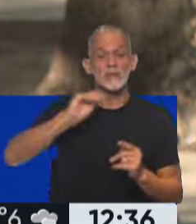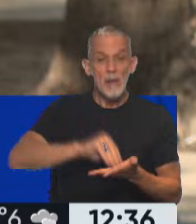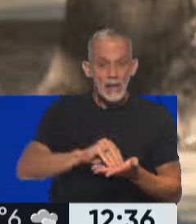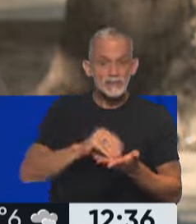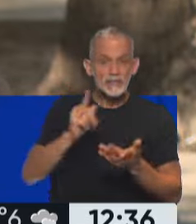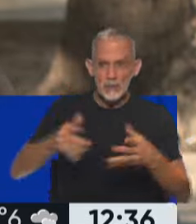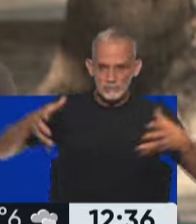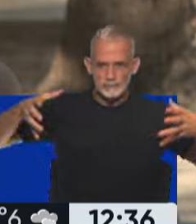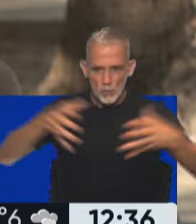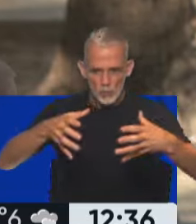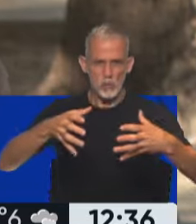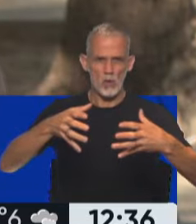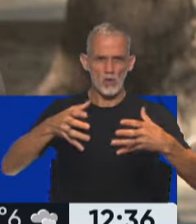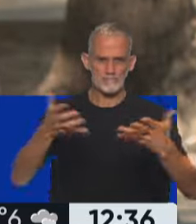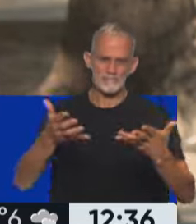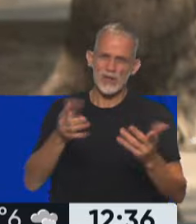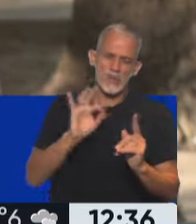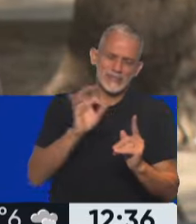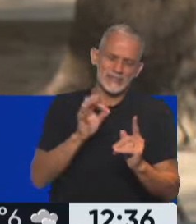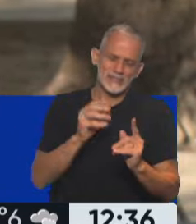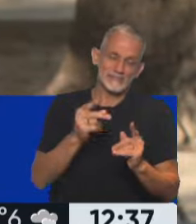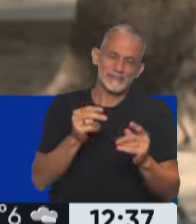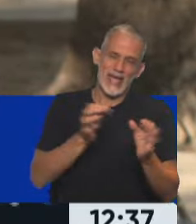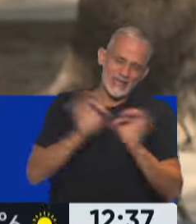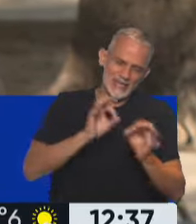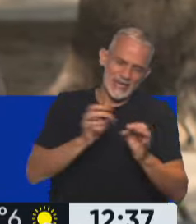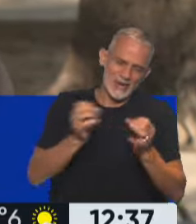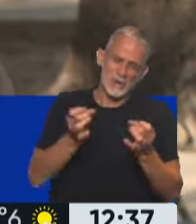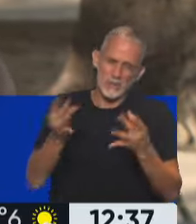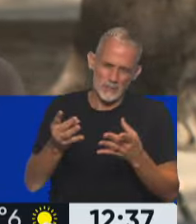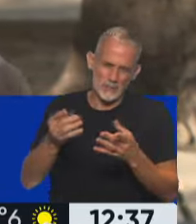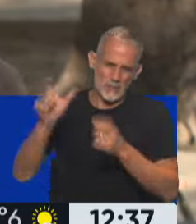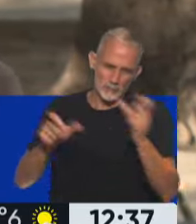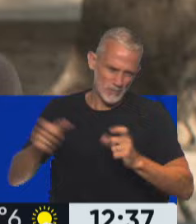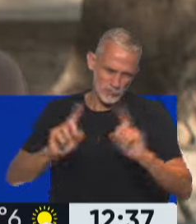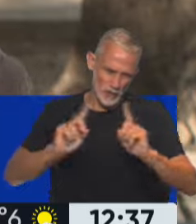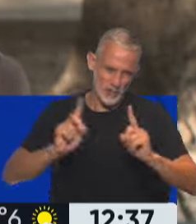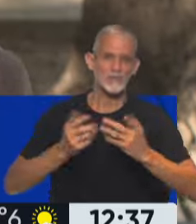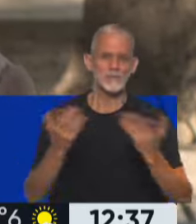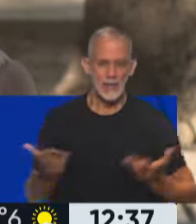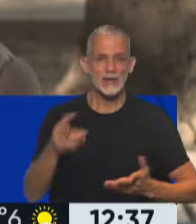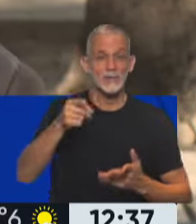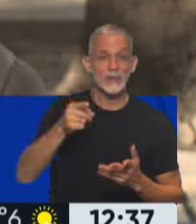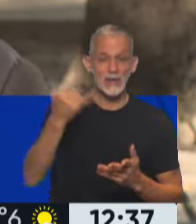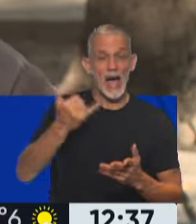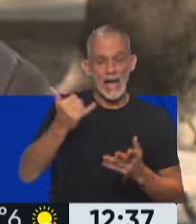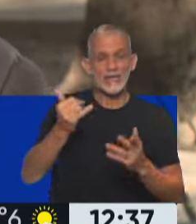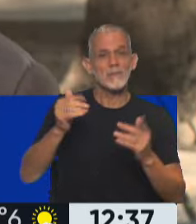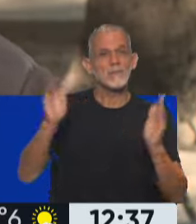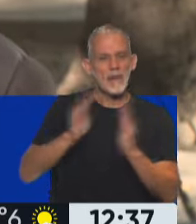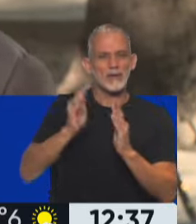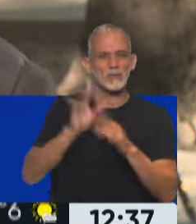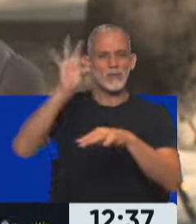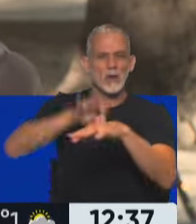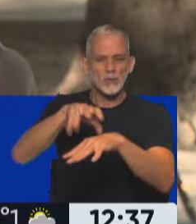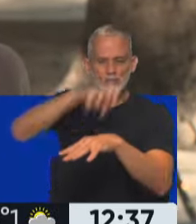inmunidad colectiva. Si bien no es la estrategia principal del control del dengue en nuestro país, sí va a colaborar en el control del